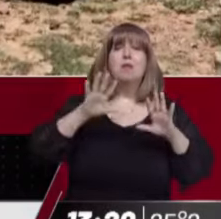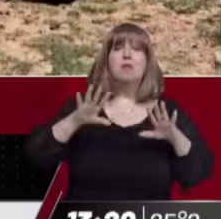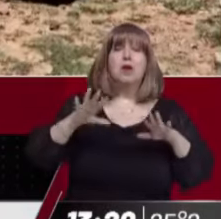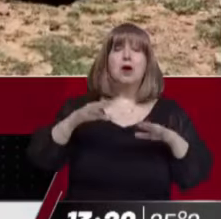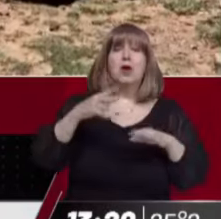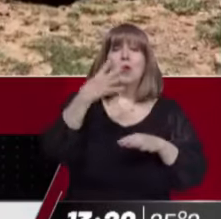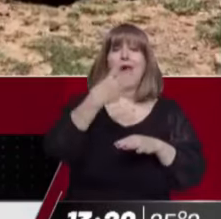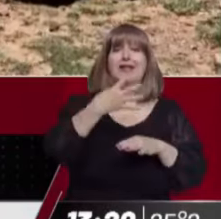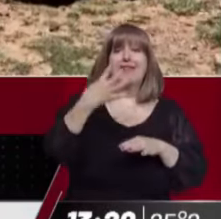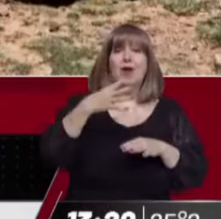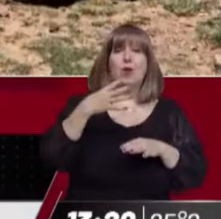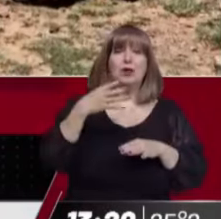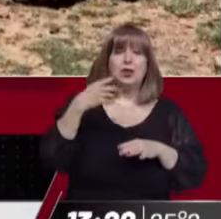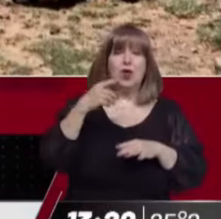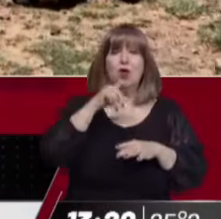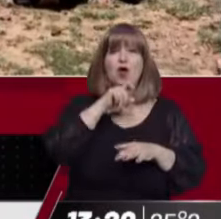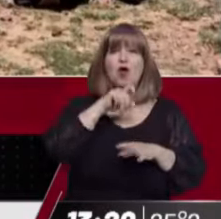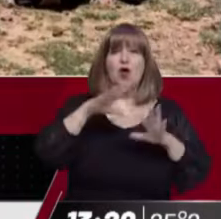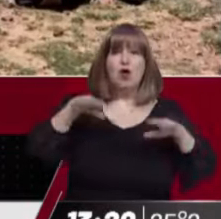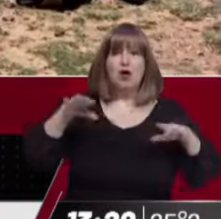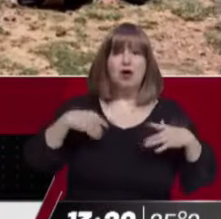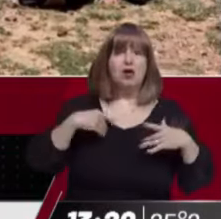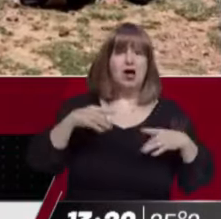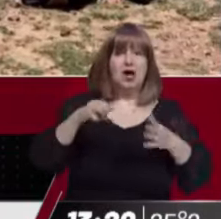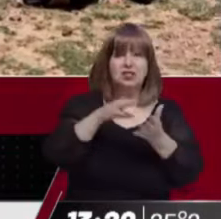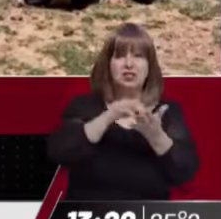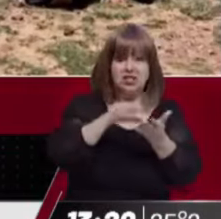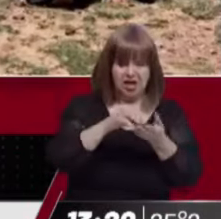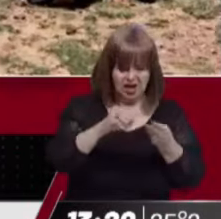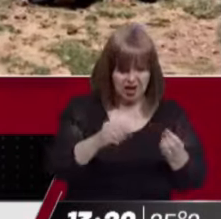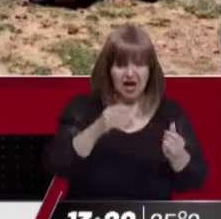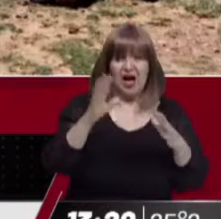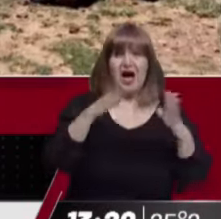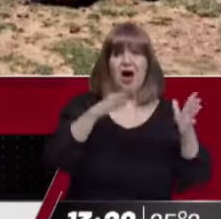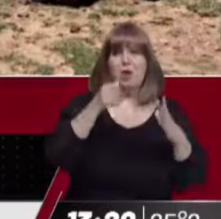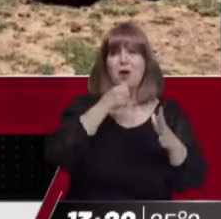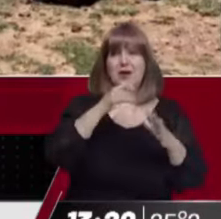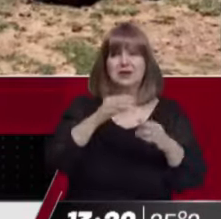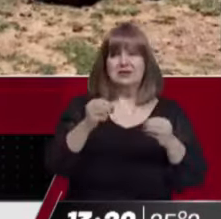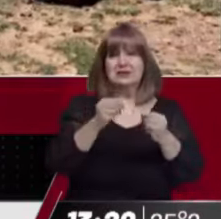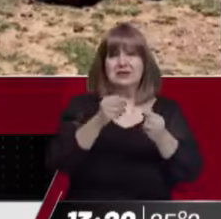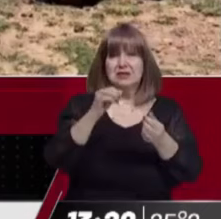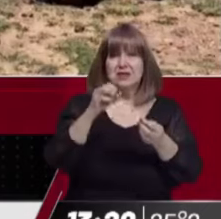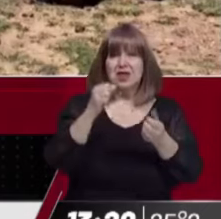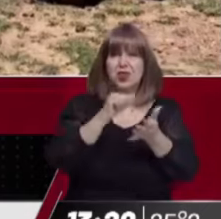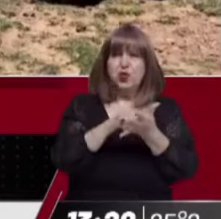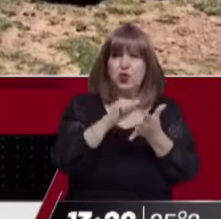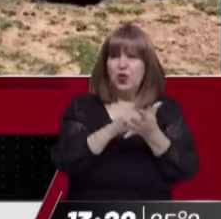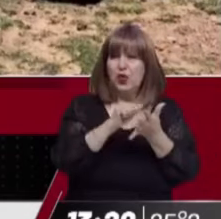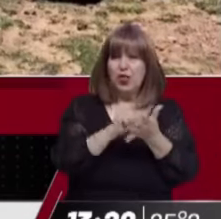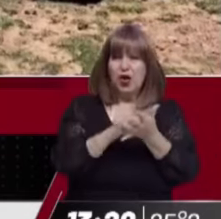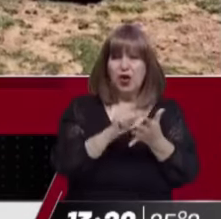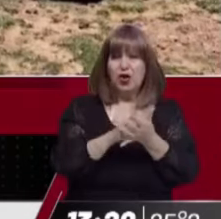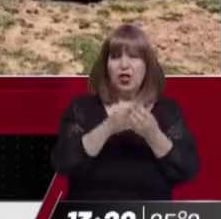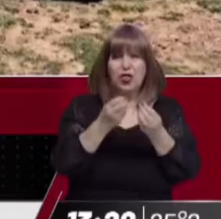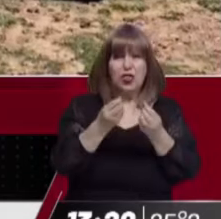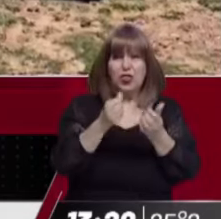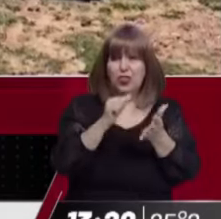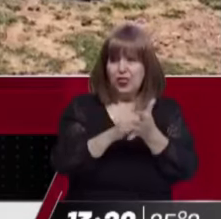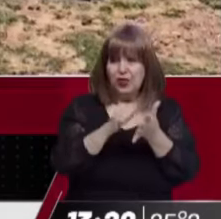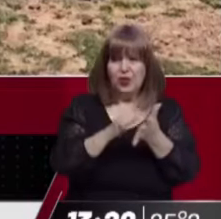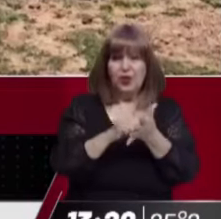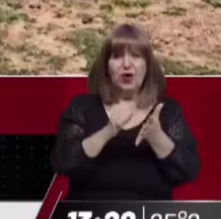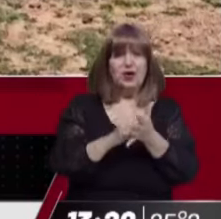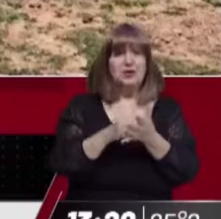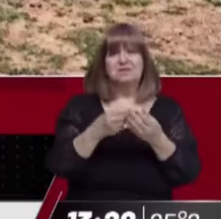tres pasos. Entonces eso queda contaminando el suelo, el aire, el agua, no se degrada, queda ahí, se biomagnifica en las cadenas